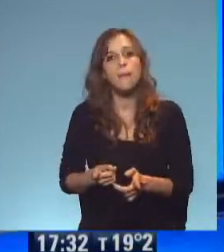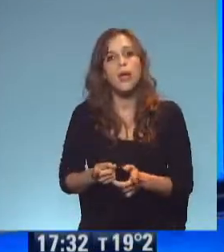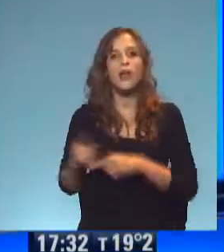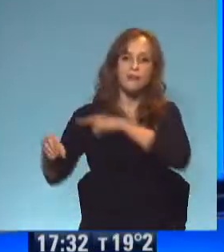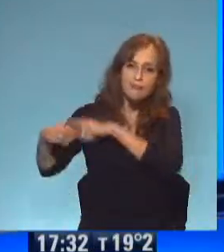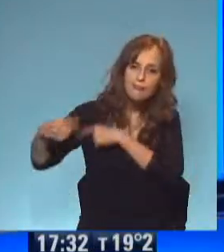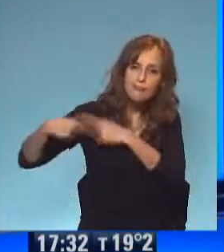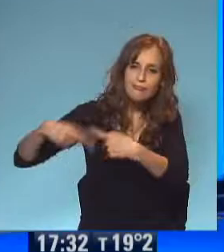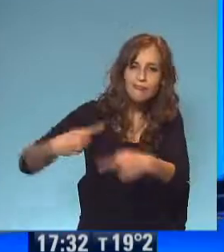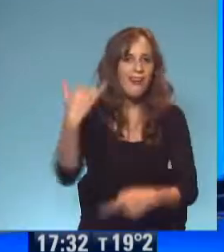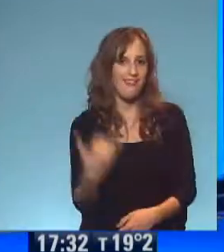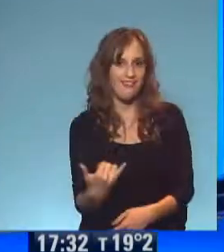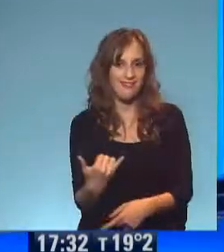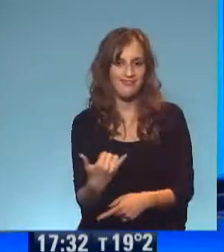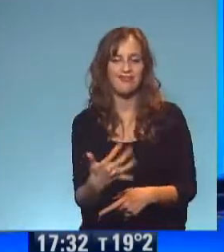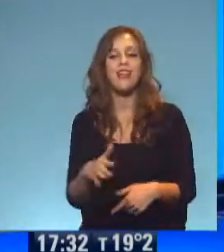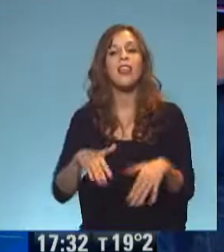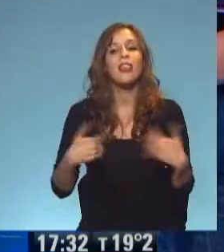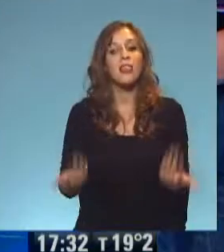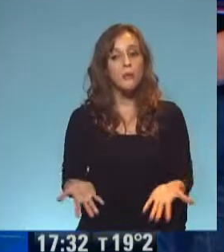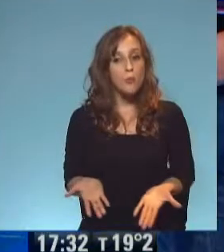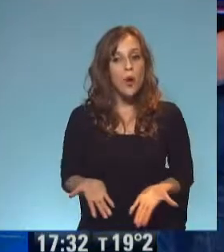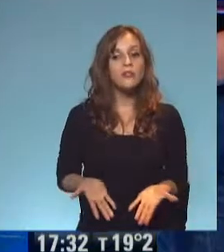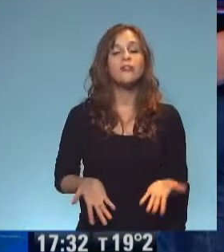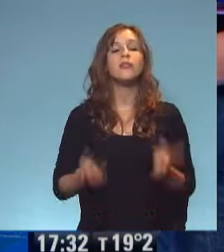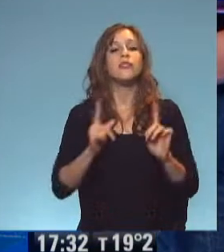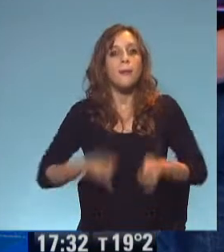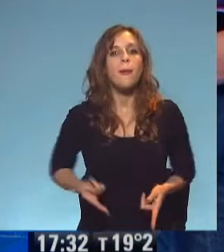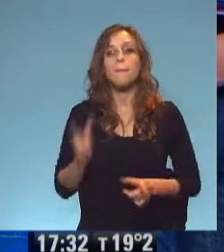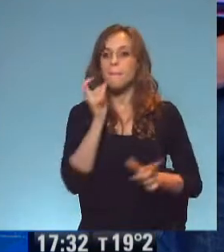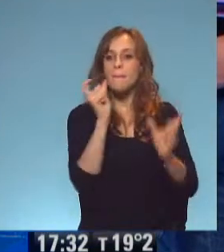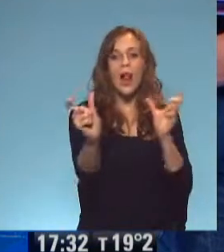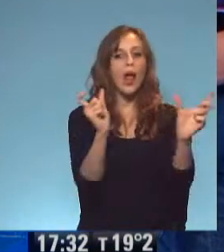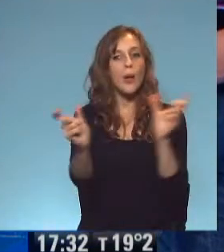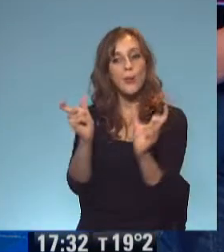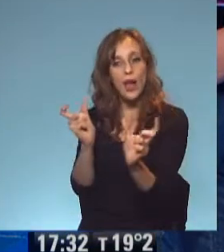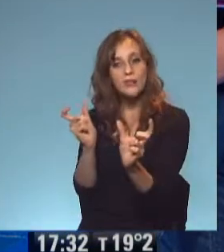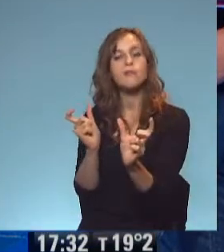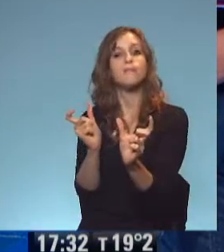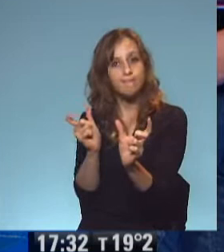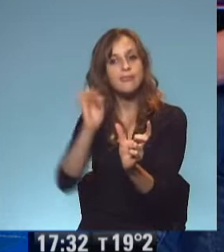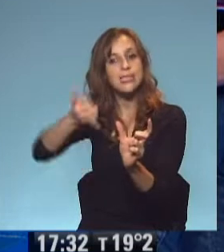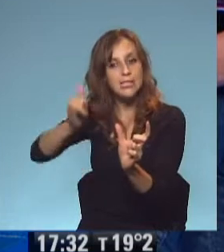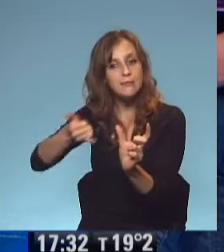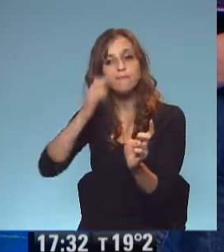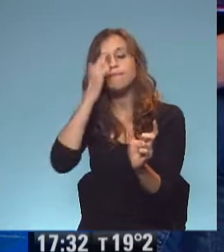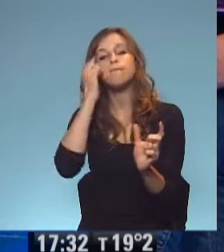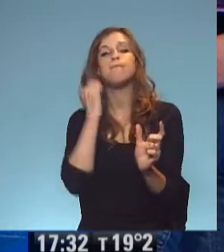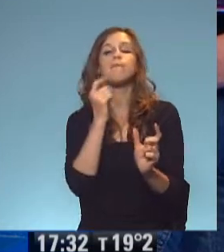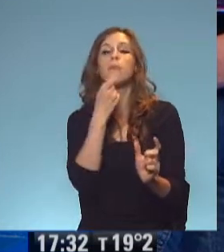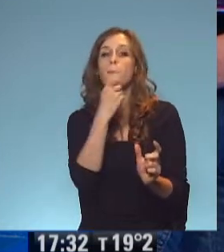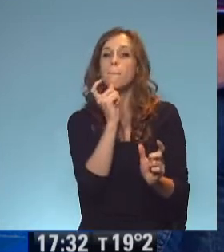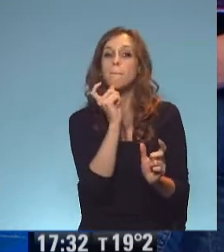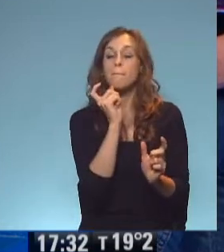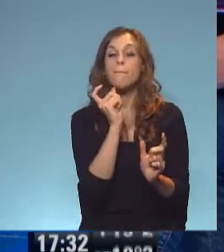¿no es cierto? Totalmente. Y después trabajamos con palabras. Exacto. ¿No? Hicimos el dibujo donde vimos que El pelo